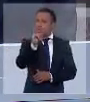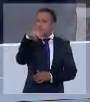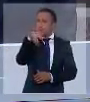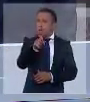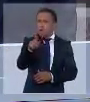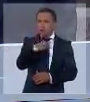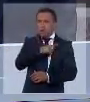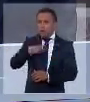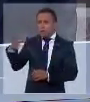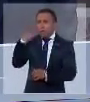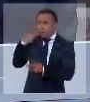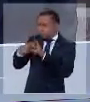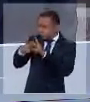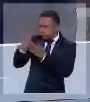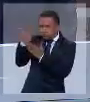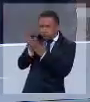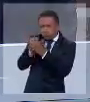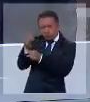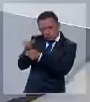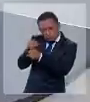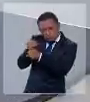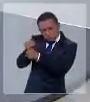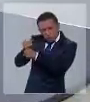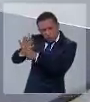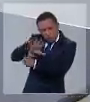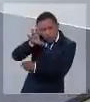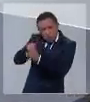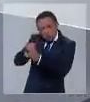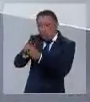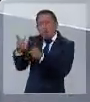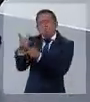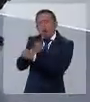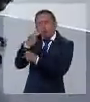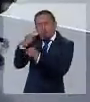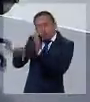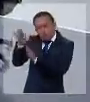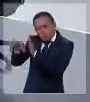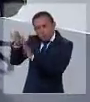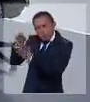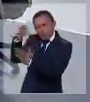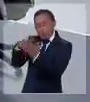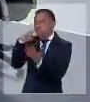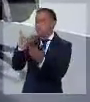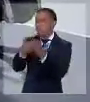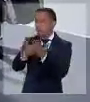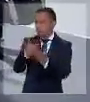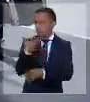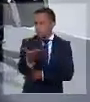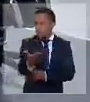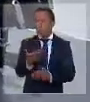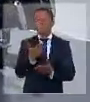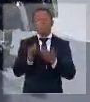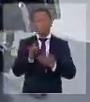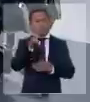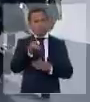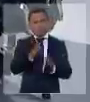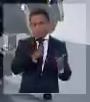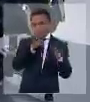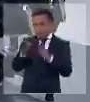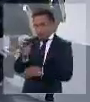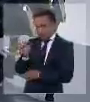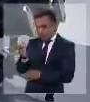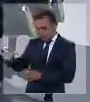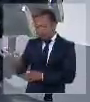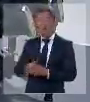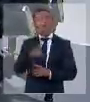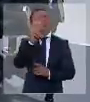reporte sus resultados. Gracias, candidato. Candidato. ¿Puedo hacer un comentario? He hecho propuestas muy puntuales y ahora le quiero hacer una pregunta a López Obrador.